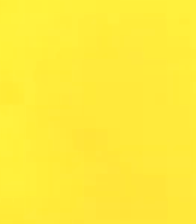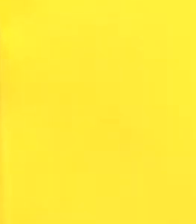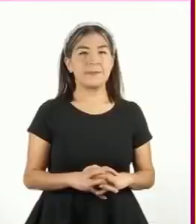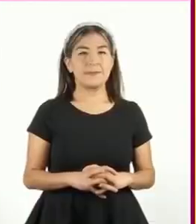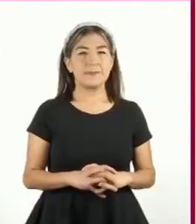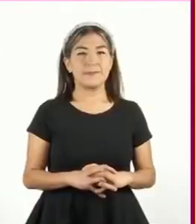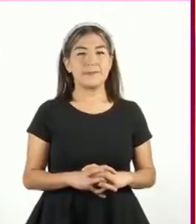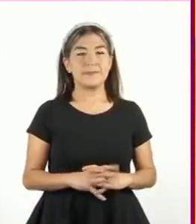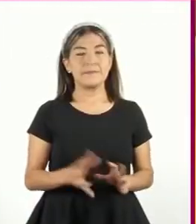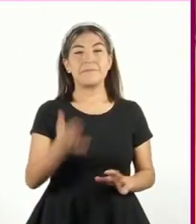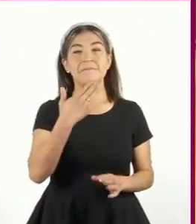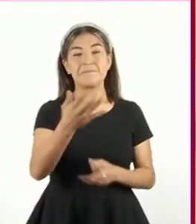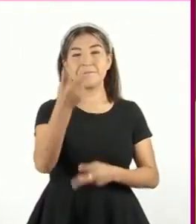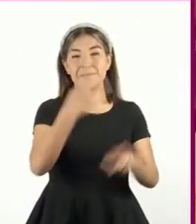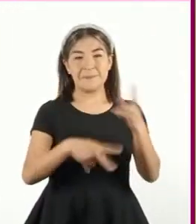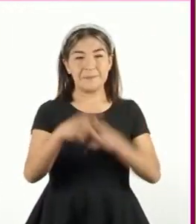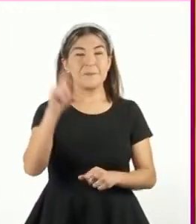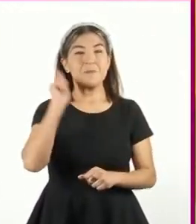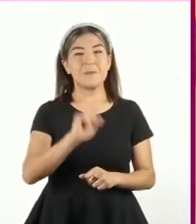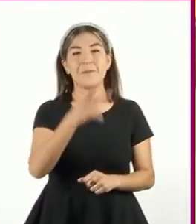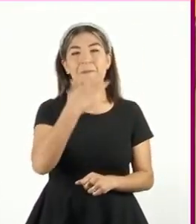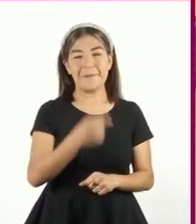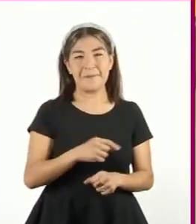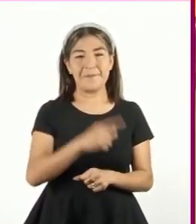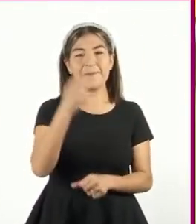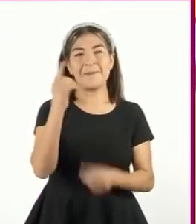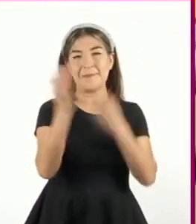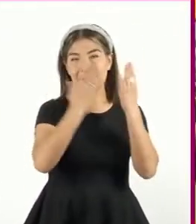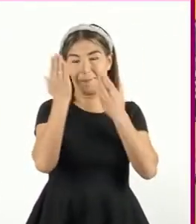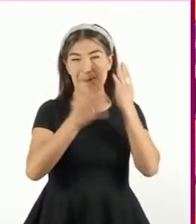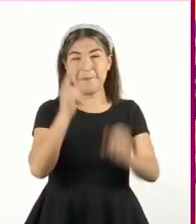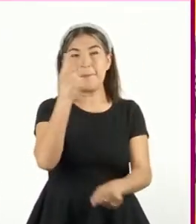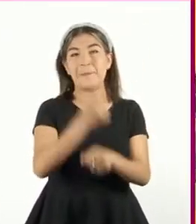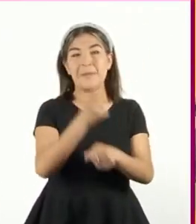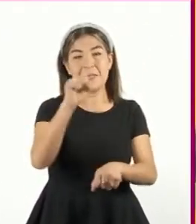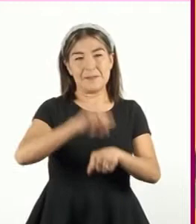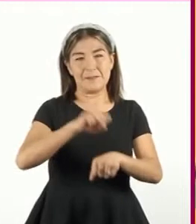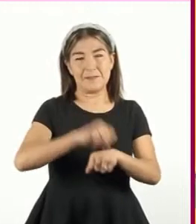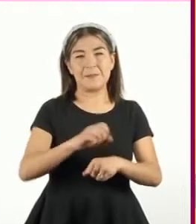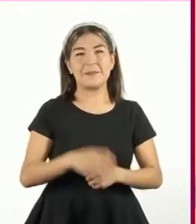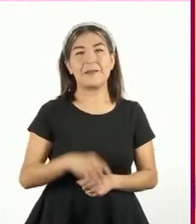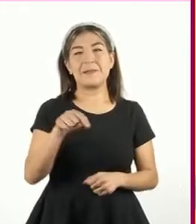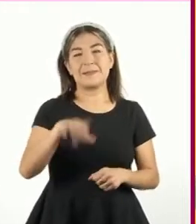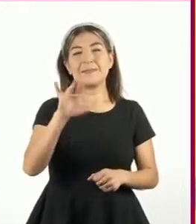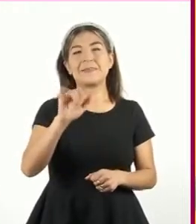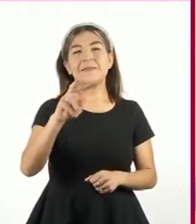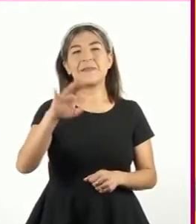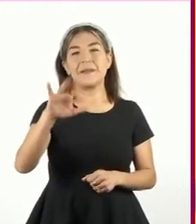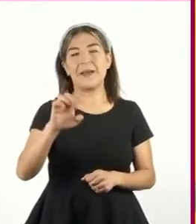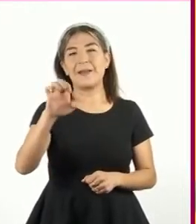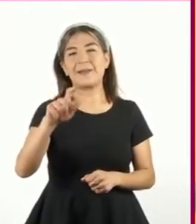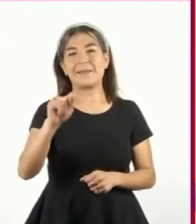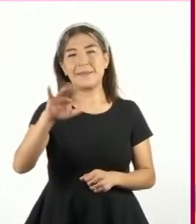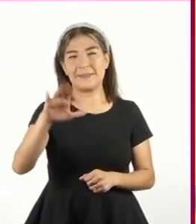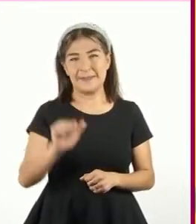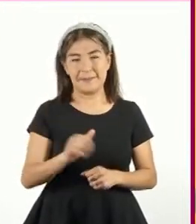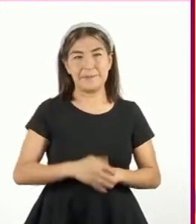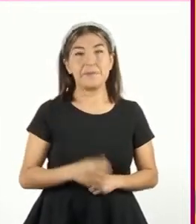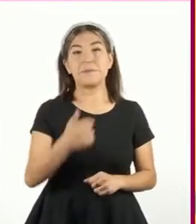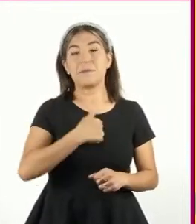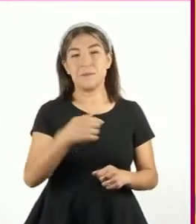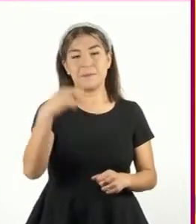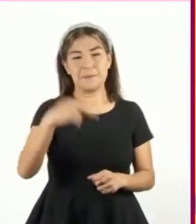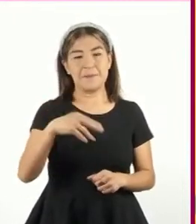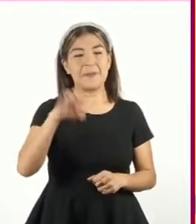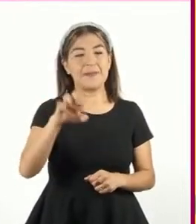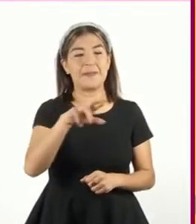Bienvenidas y bienvenidos estudiantes de primero de secundaria de la asignatura Formación Cívica y Ética. Soy Enrique Ordal y es para